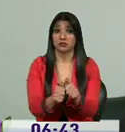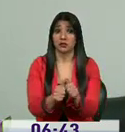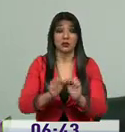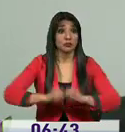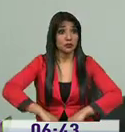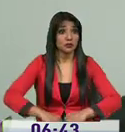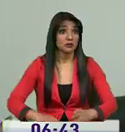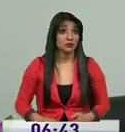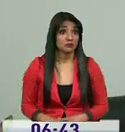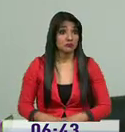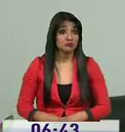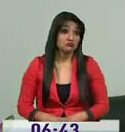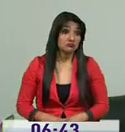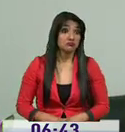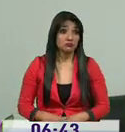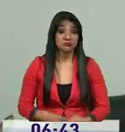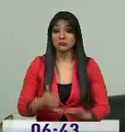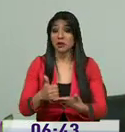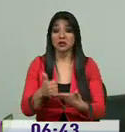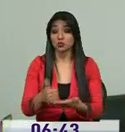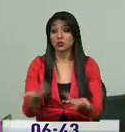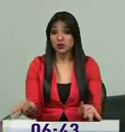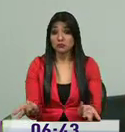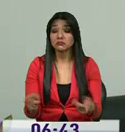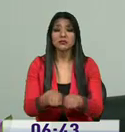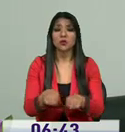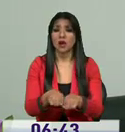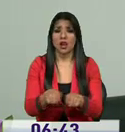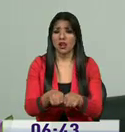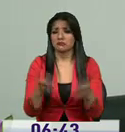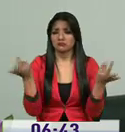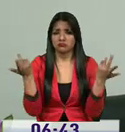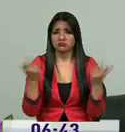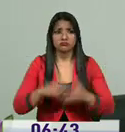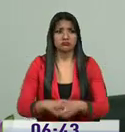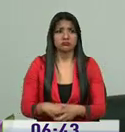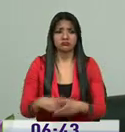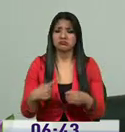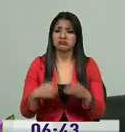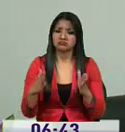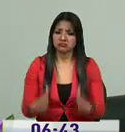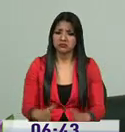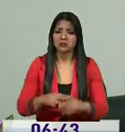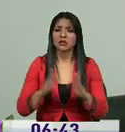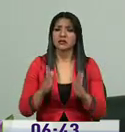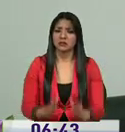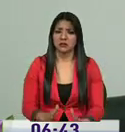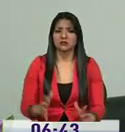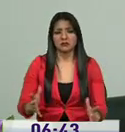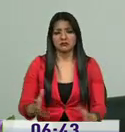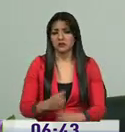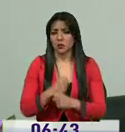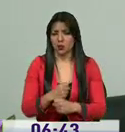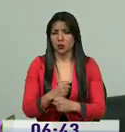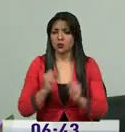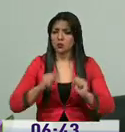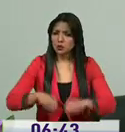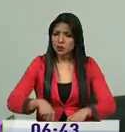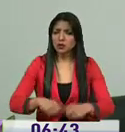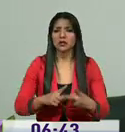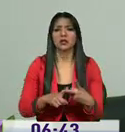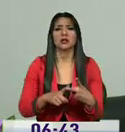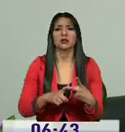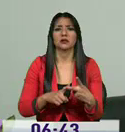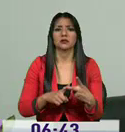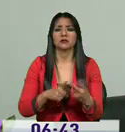obviamente va a servir para que el quiteño y el taxista tengan la seguridad del caso, para que se